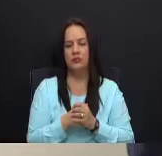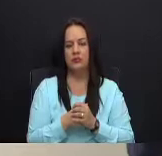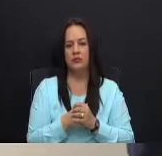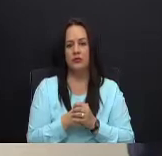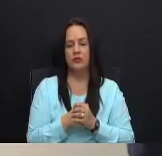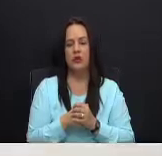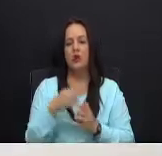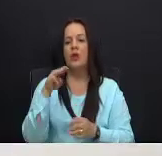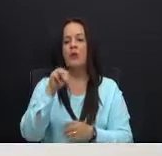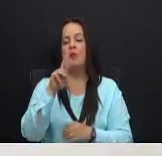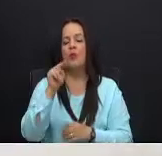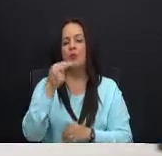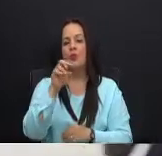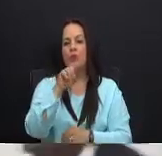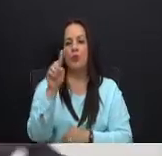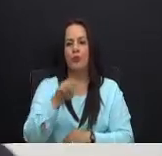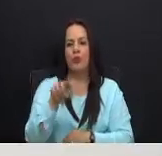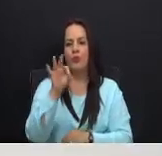Muñoz Fonseca.